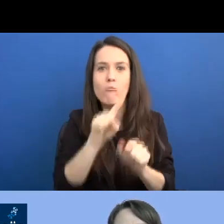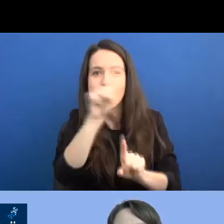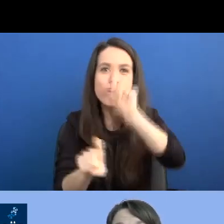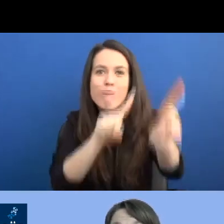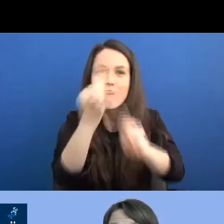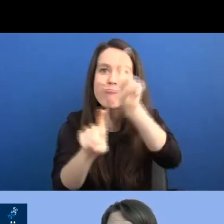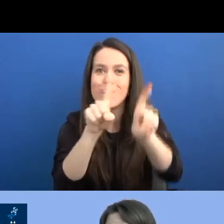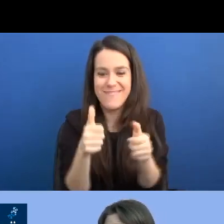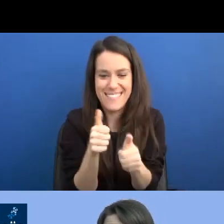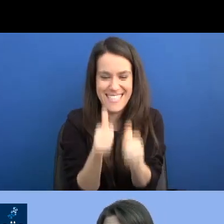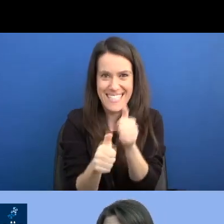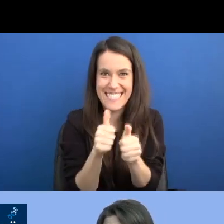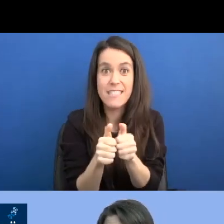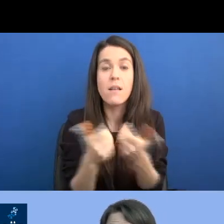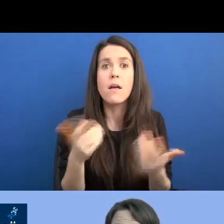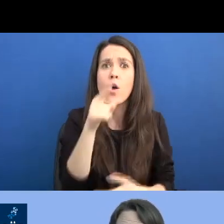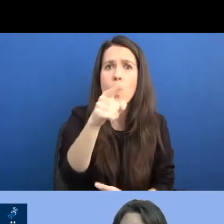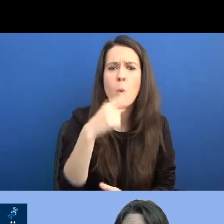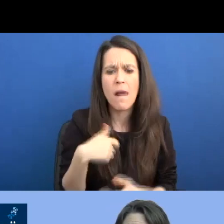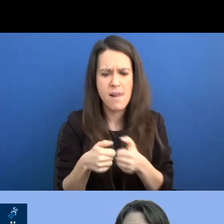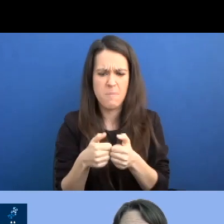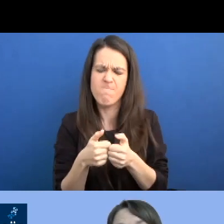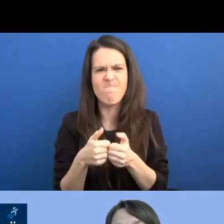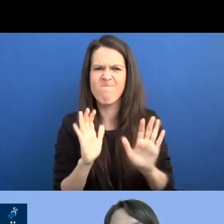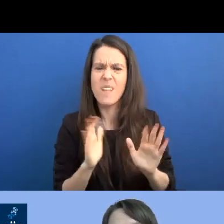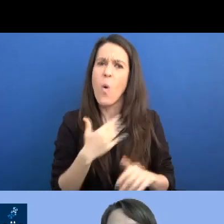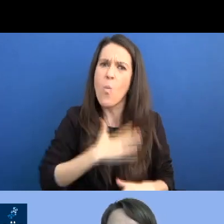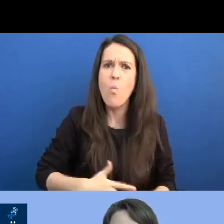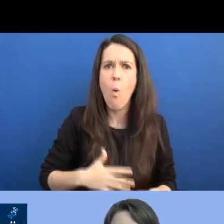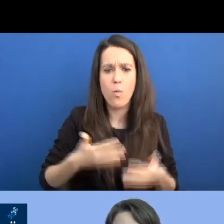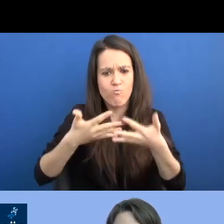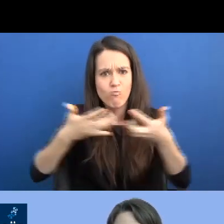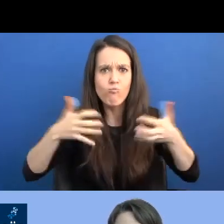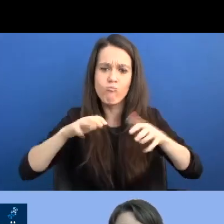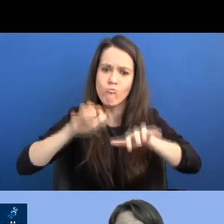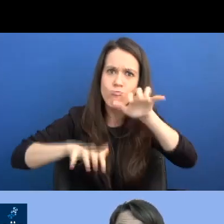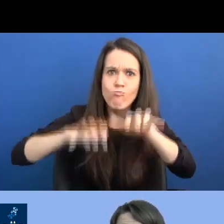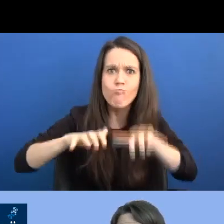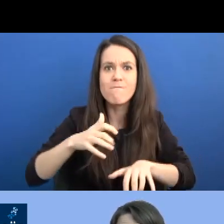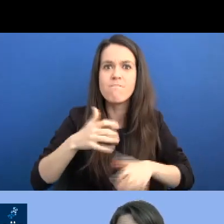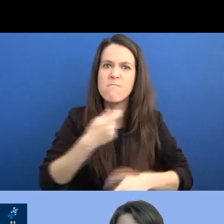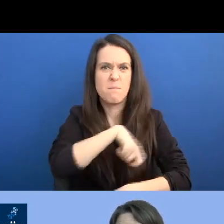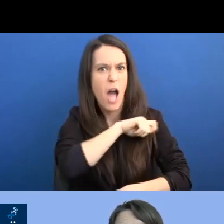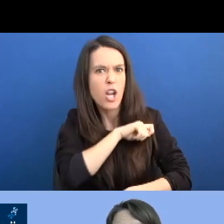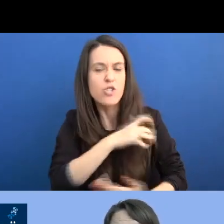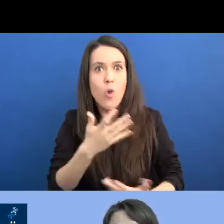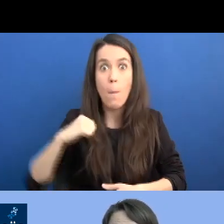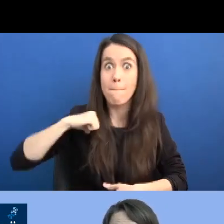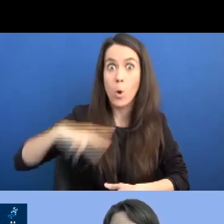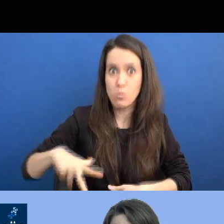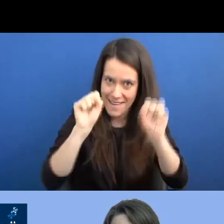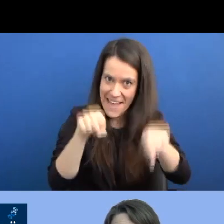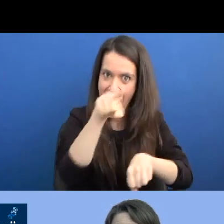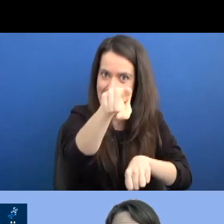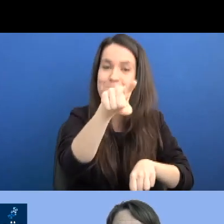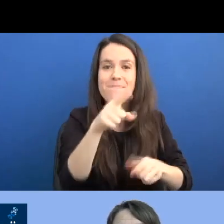Siéntanse con toda la confianza de hacer la pregunta que ustedes deseen. Si hablan español o portugués, les vamos a pedir que utilicen